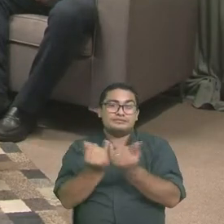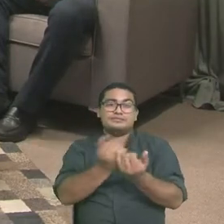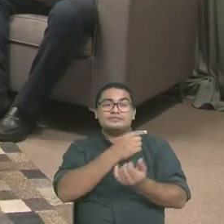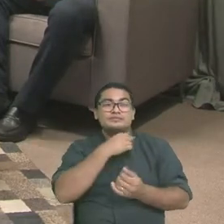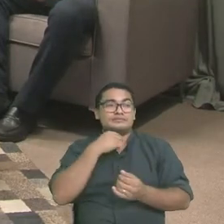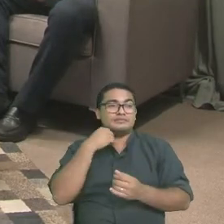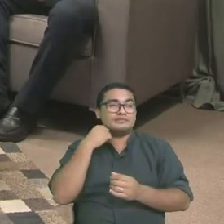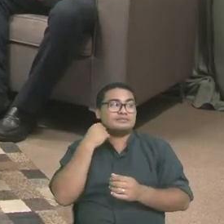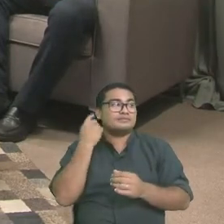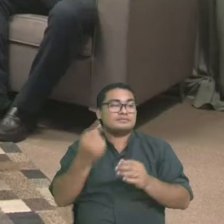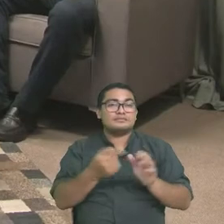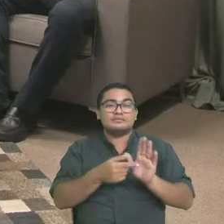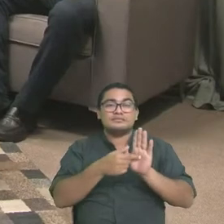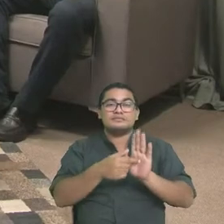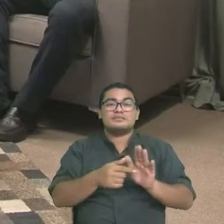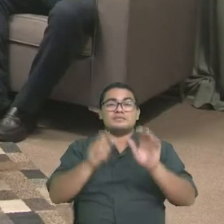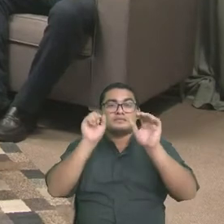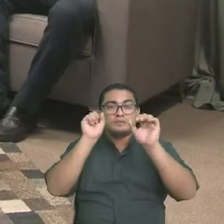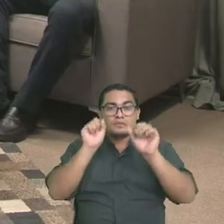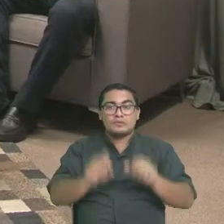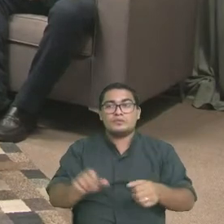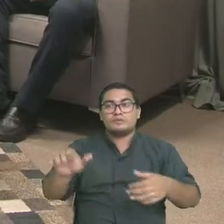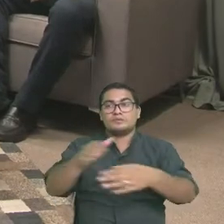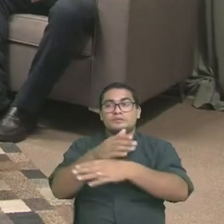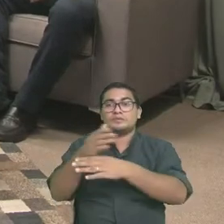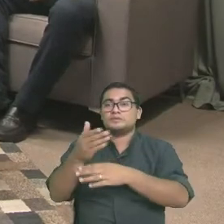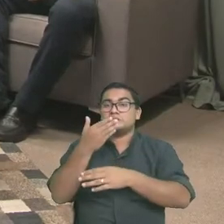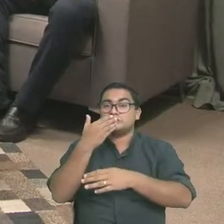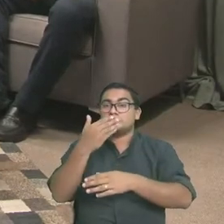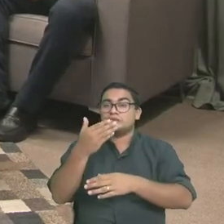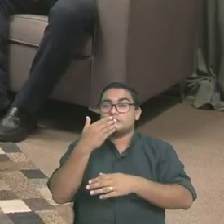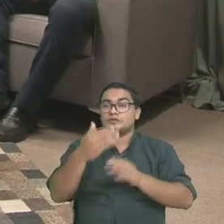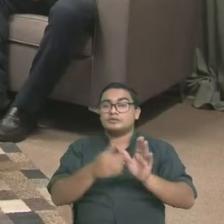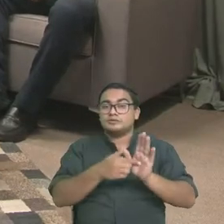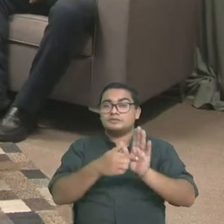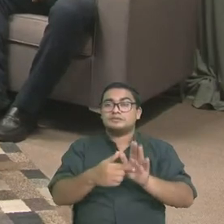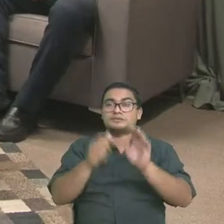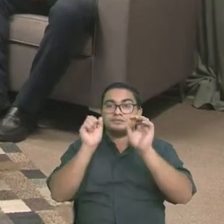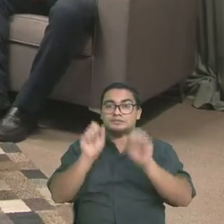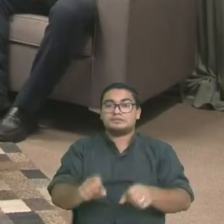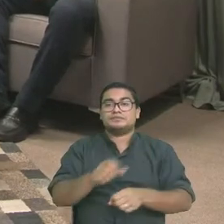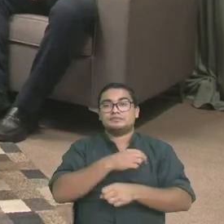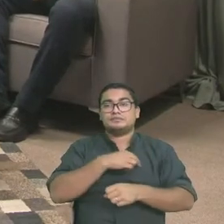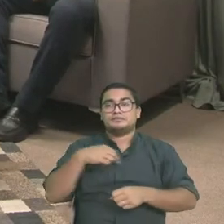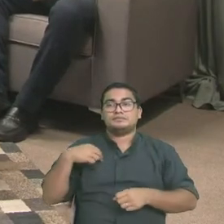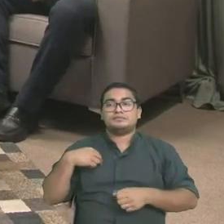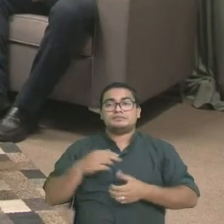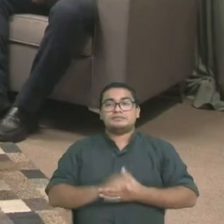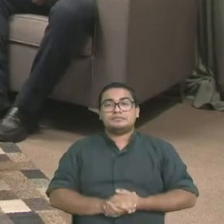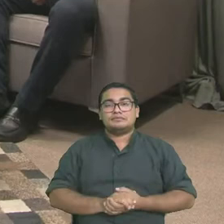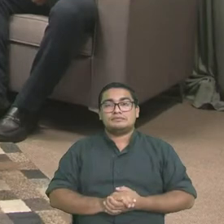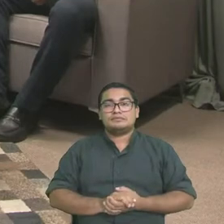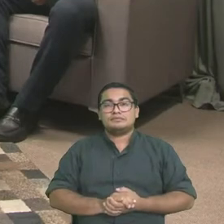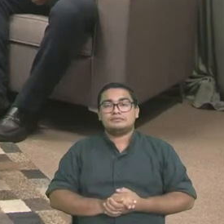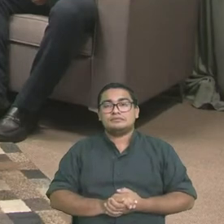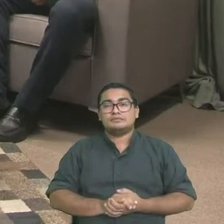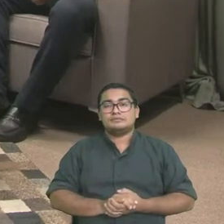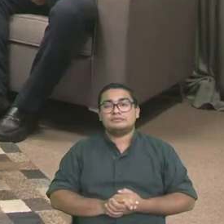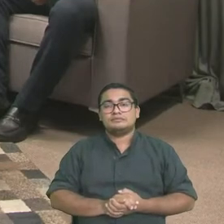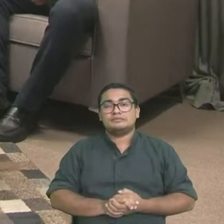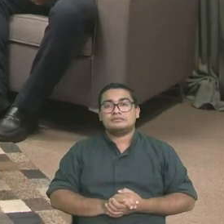por eso que hemos logrado los resultados que hasta ahora hemos logrado. Y además una energía, hablando, no